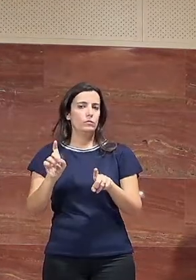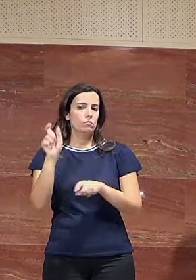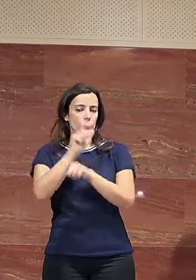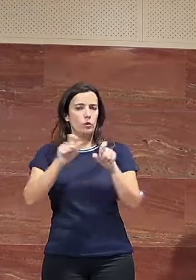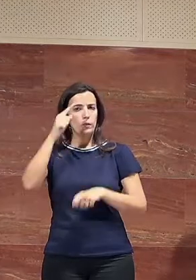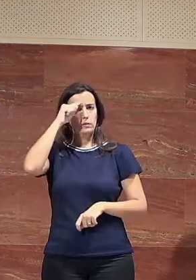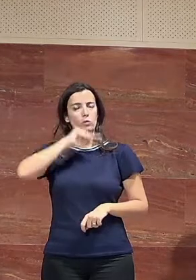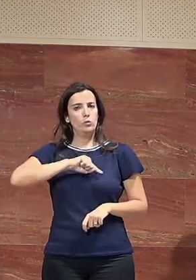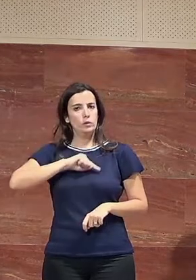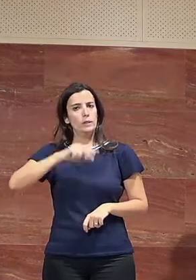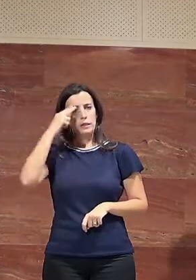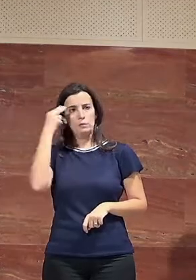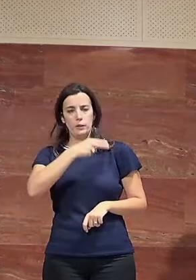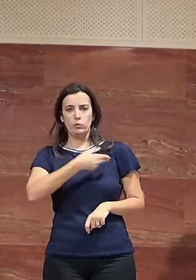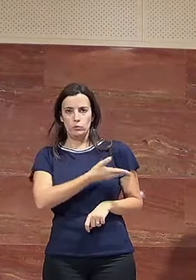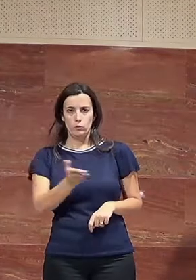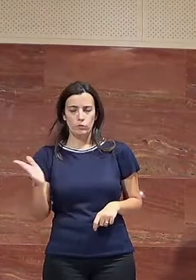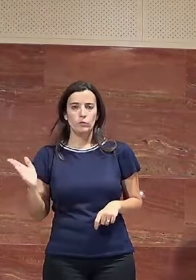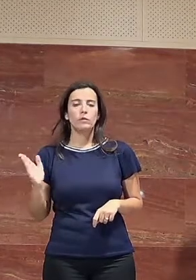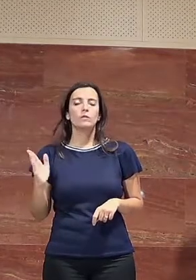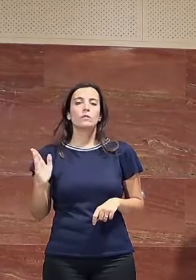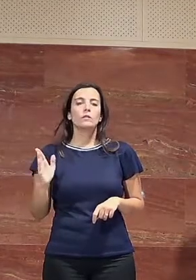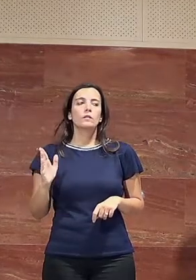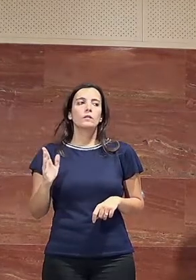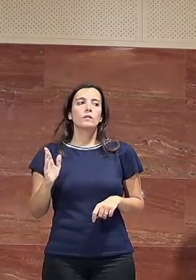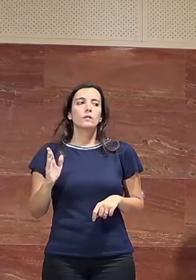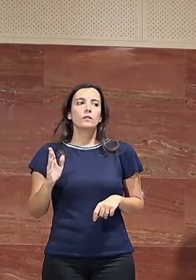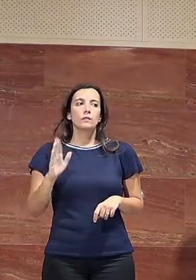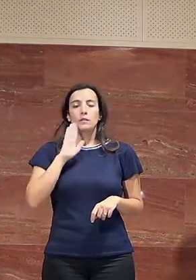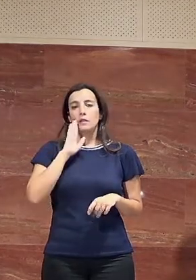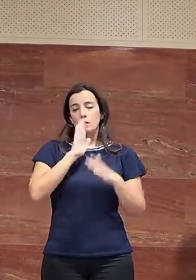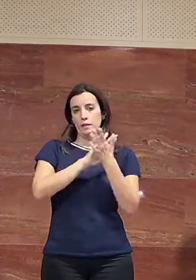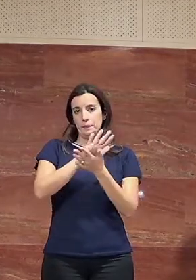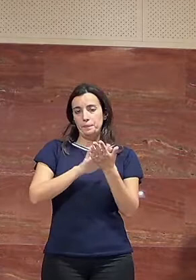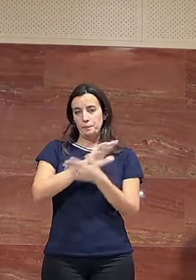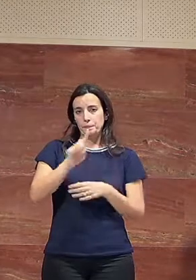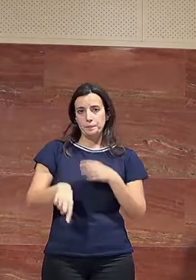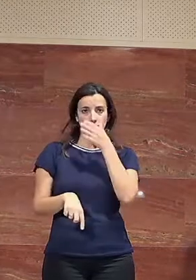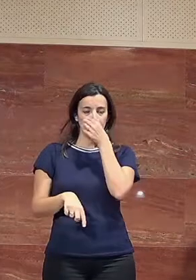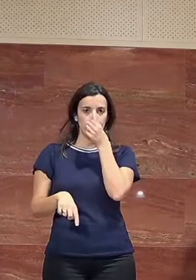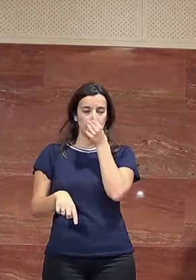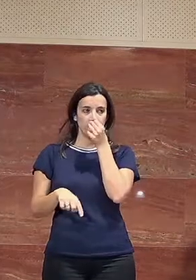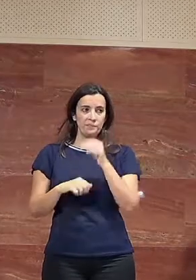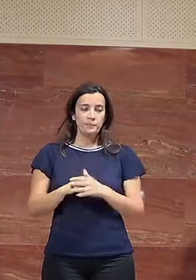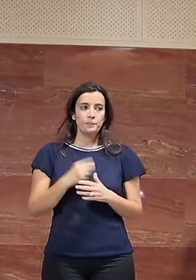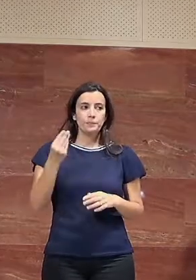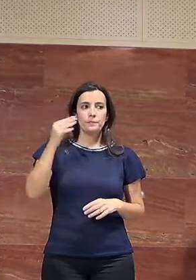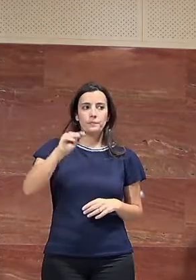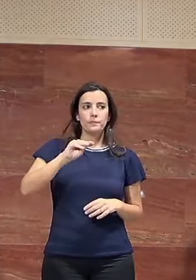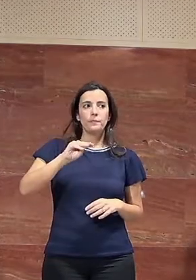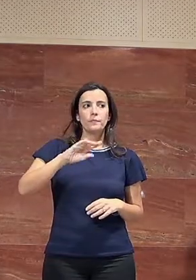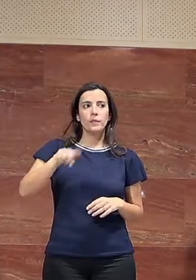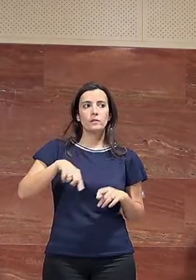con el respeto hacia los demás, que recoge lo que estabas comentando también. Y también yo diría una cosa, no solamente hay que mirar